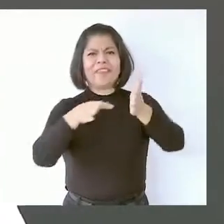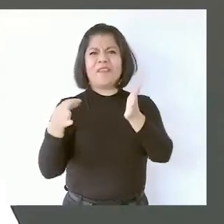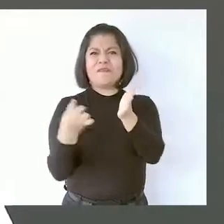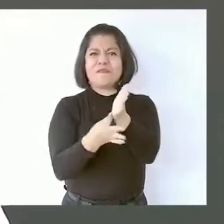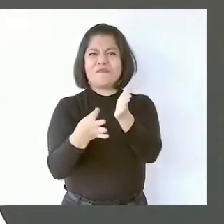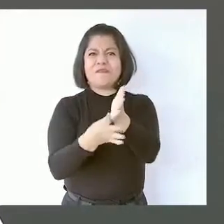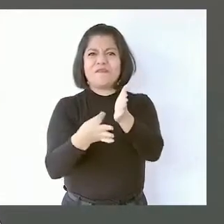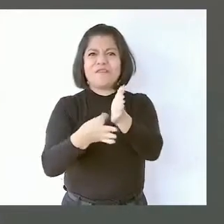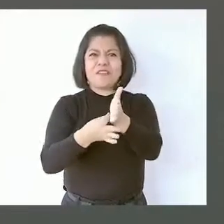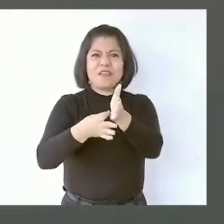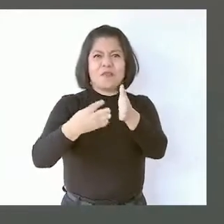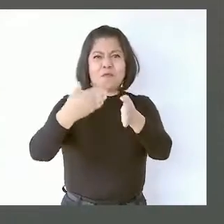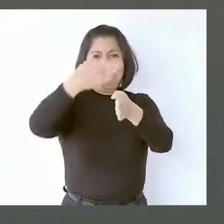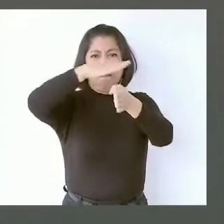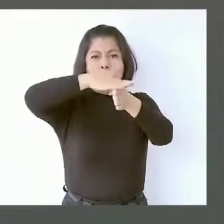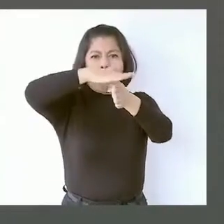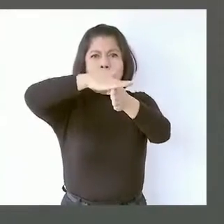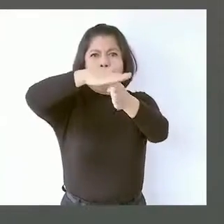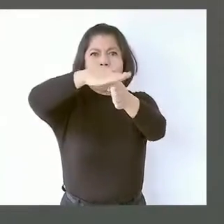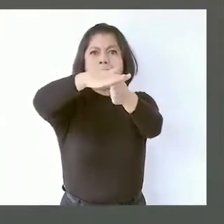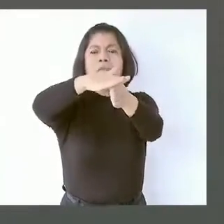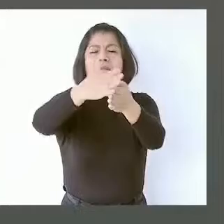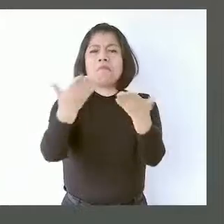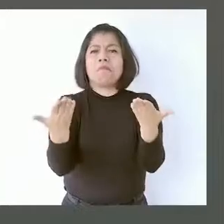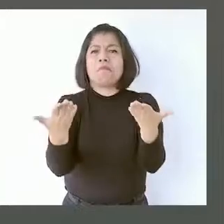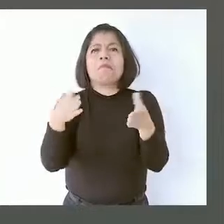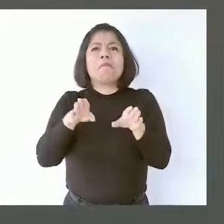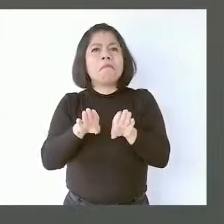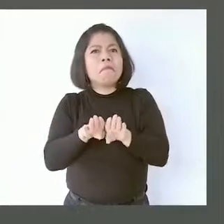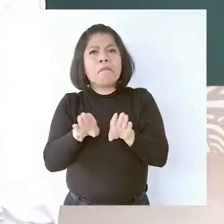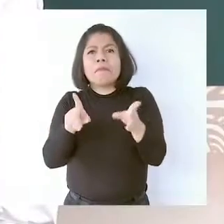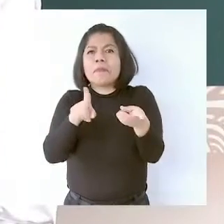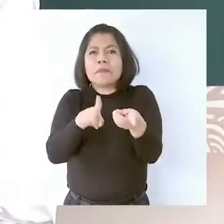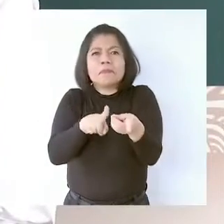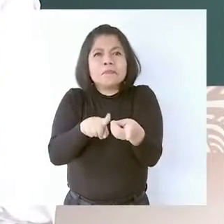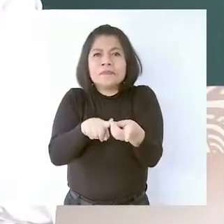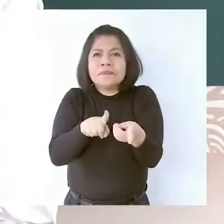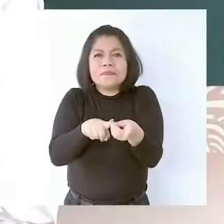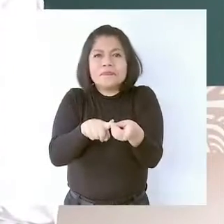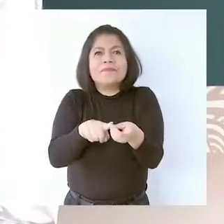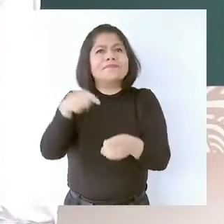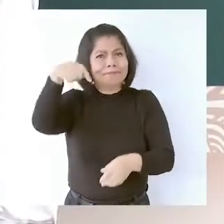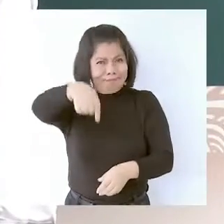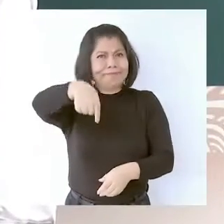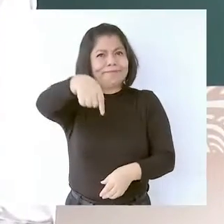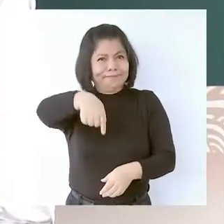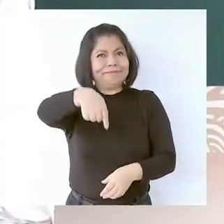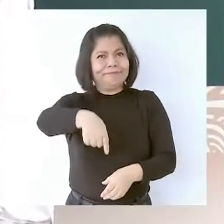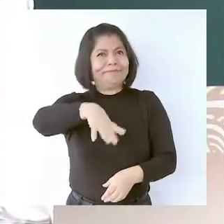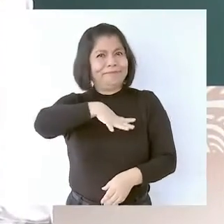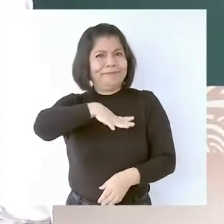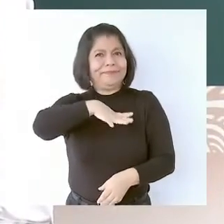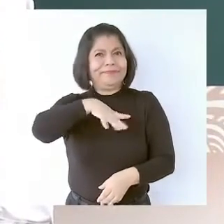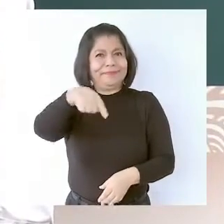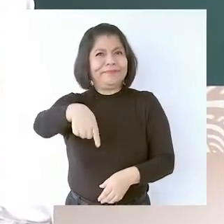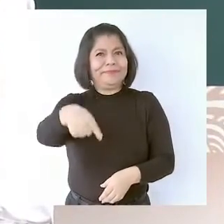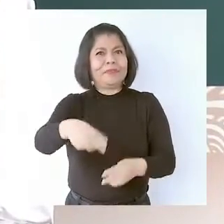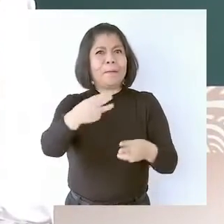Aquí, con el material que hay en la región.